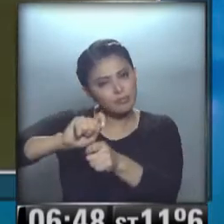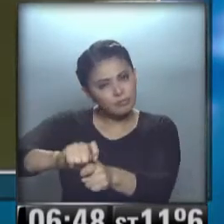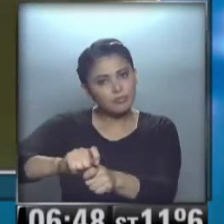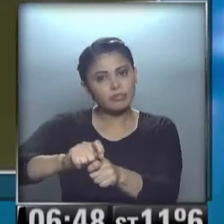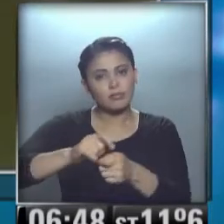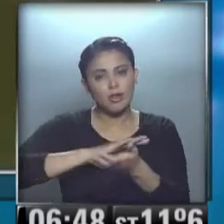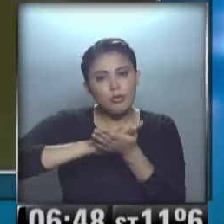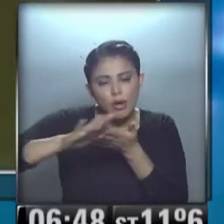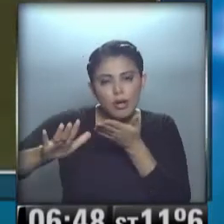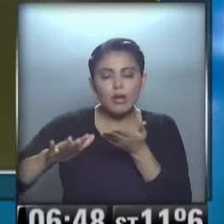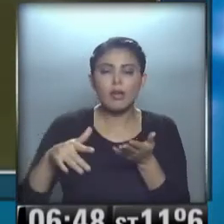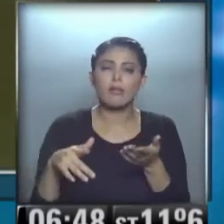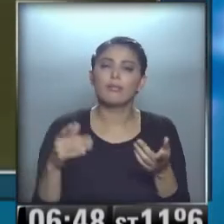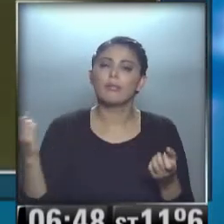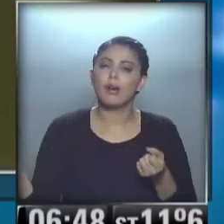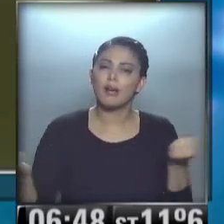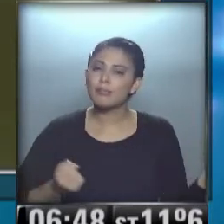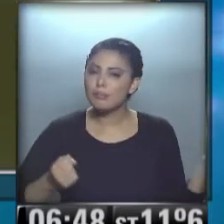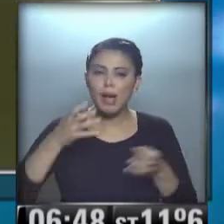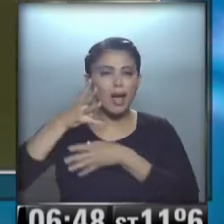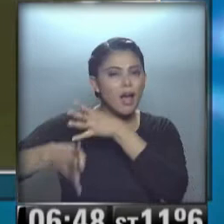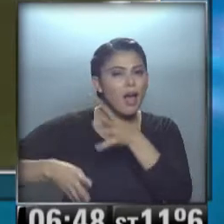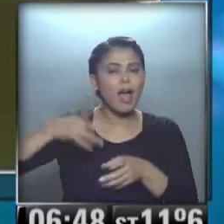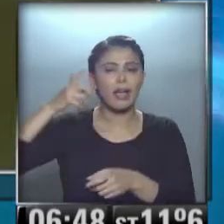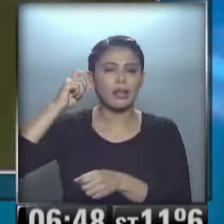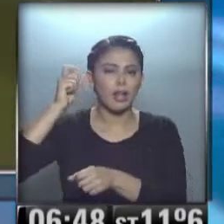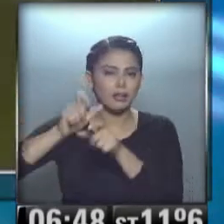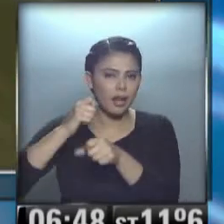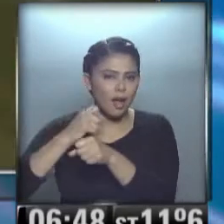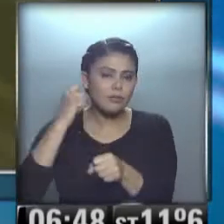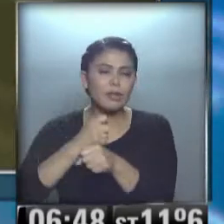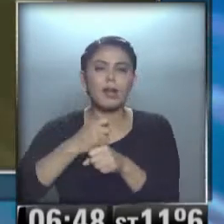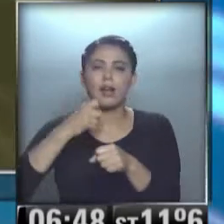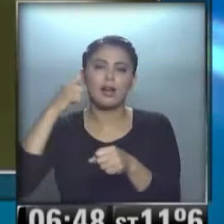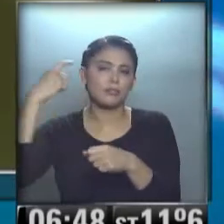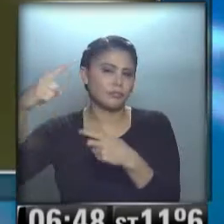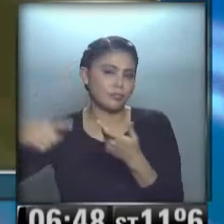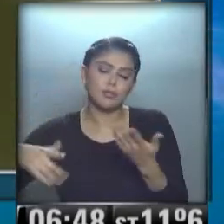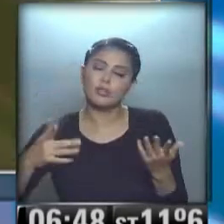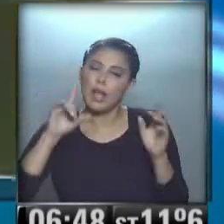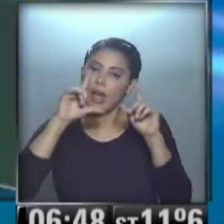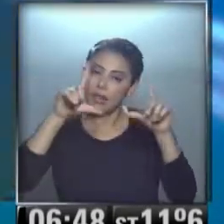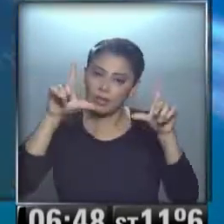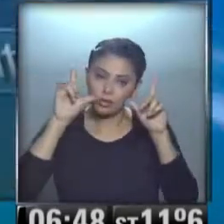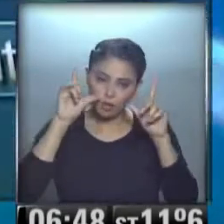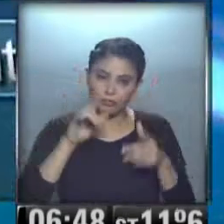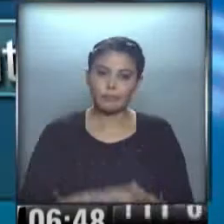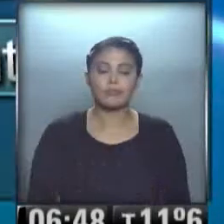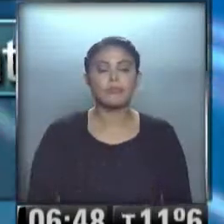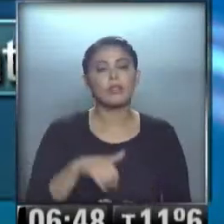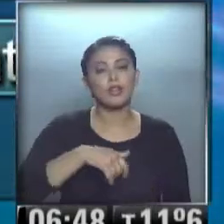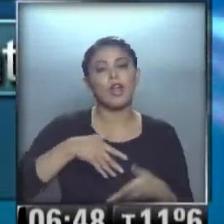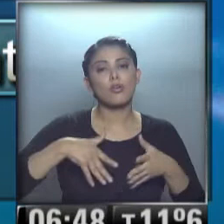construyendo una autovía, hay bastante movimiento de máquinas viales, hay operarios trabajando, así que estar atentos. Y de la ruta